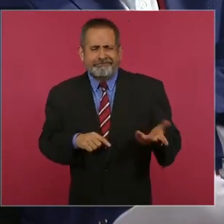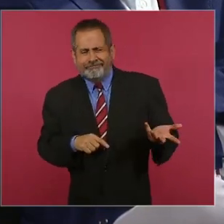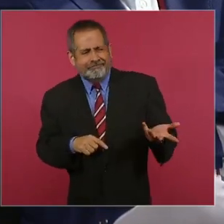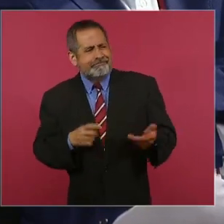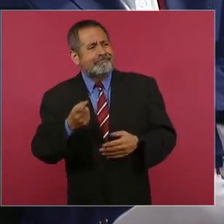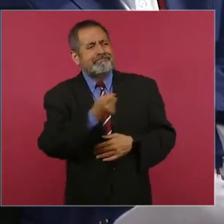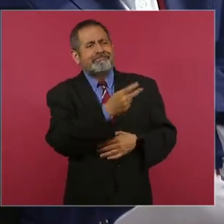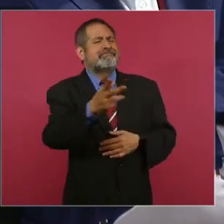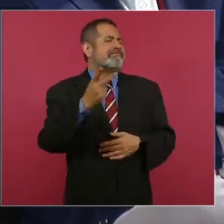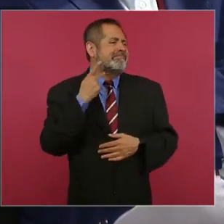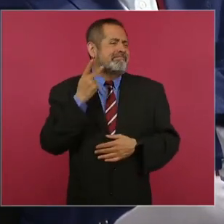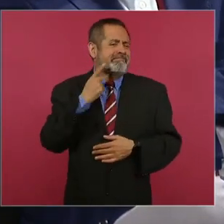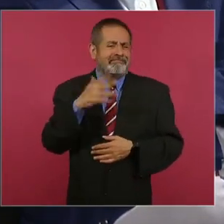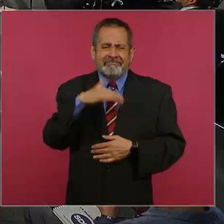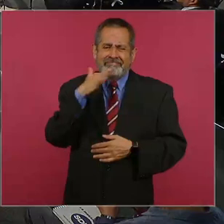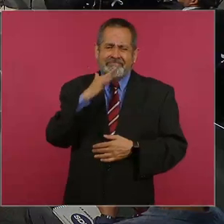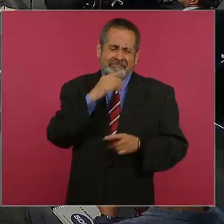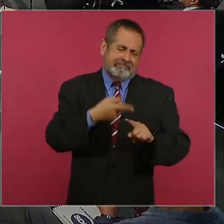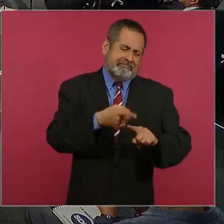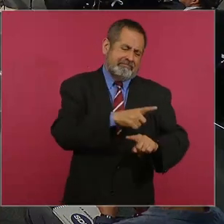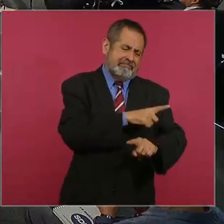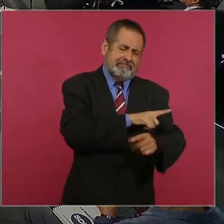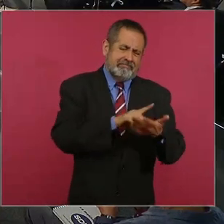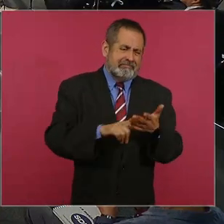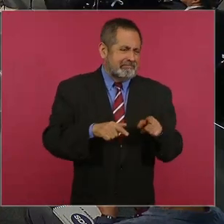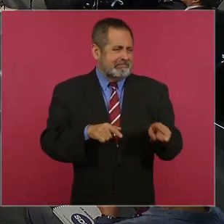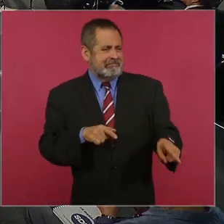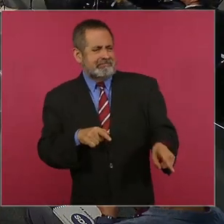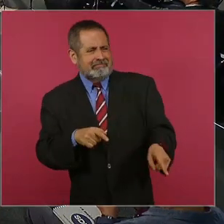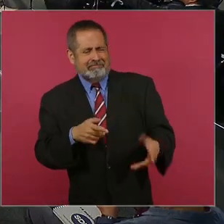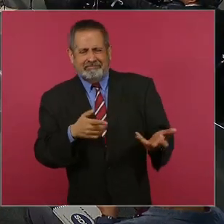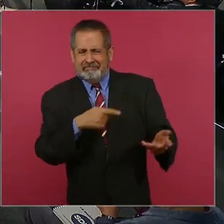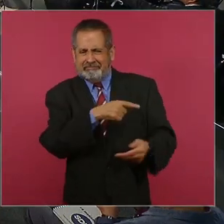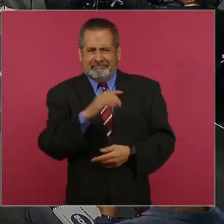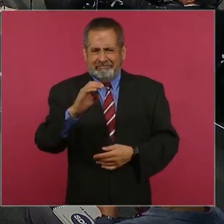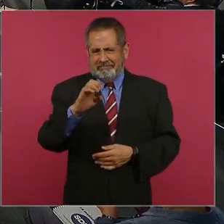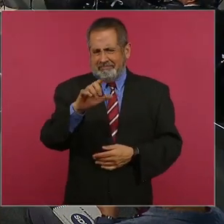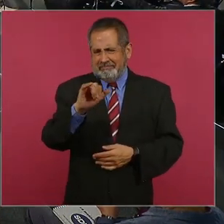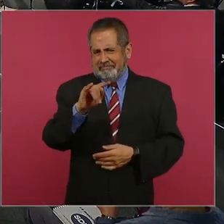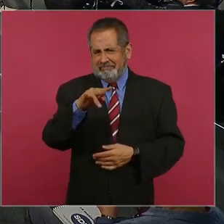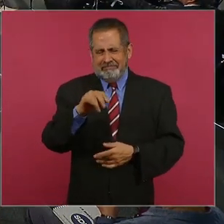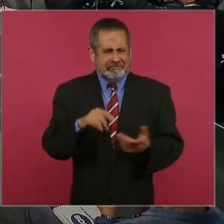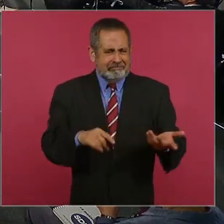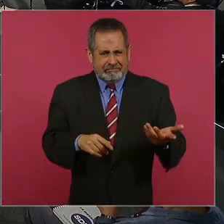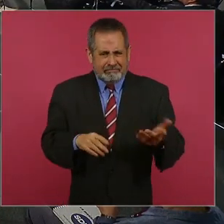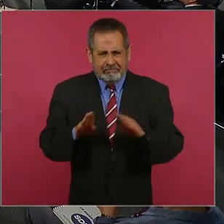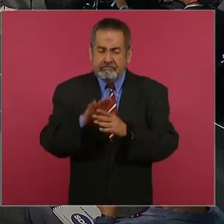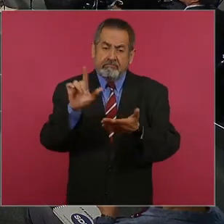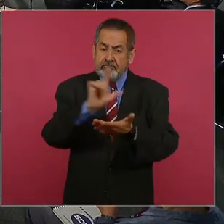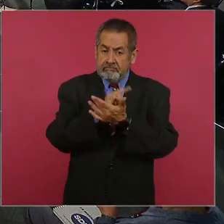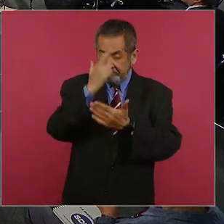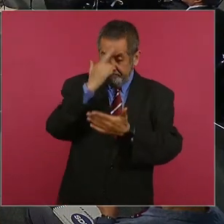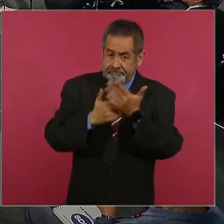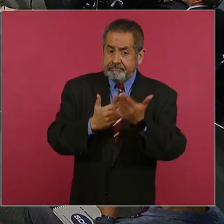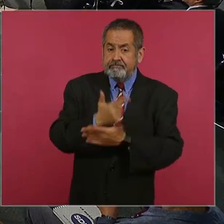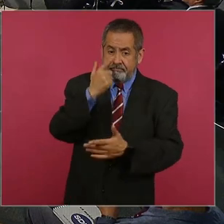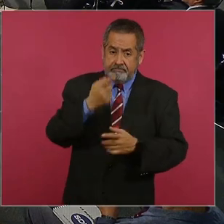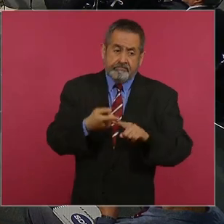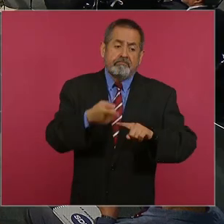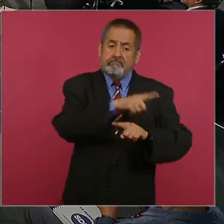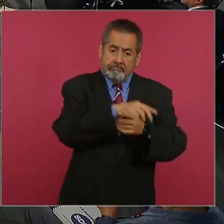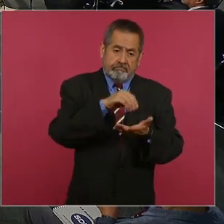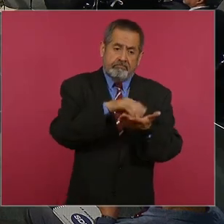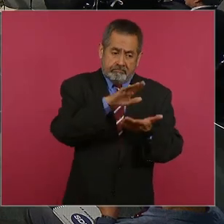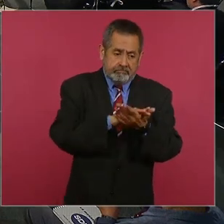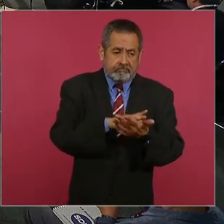políticos que arrastren un historial como el de Celestino Rivera que además es un delito grave y ya tiene antecedentes de